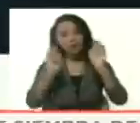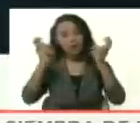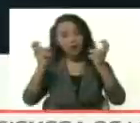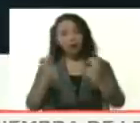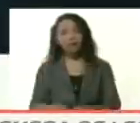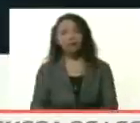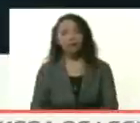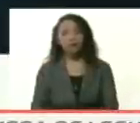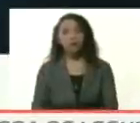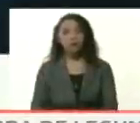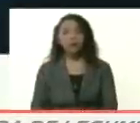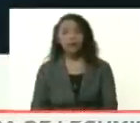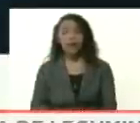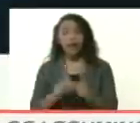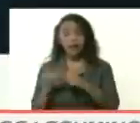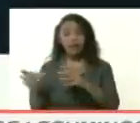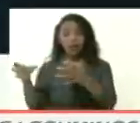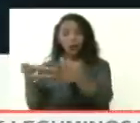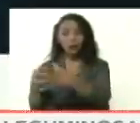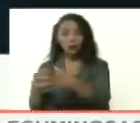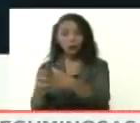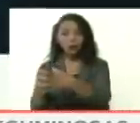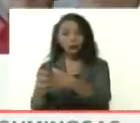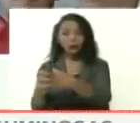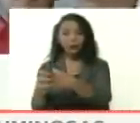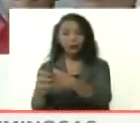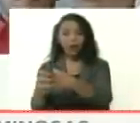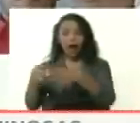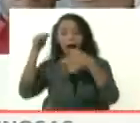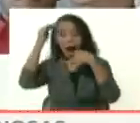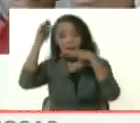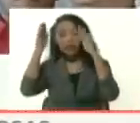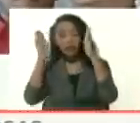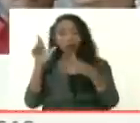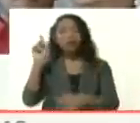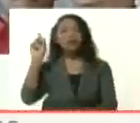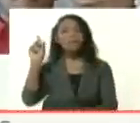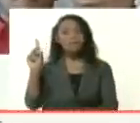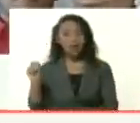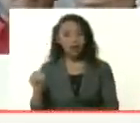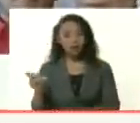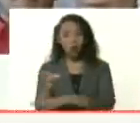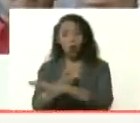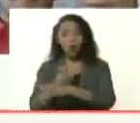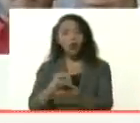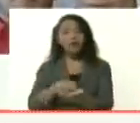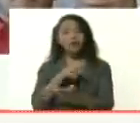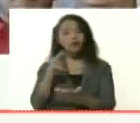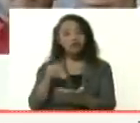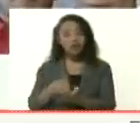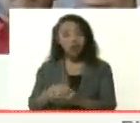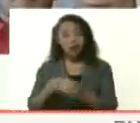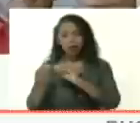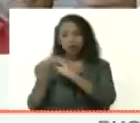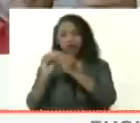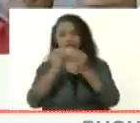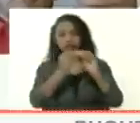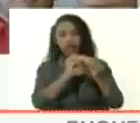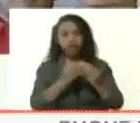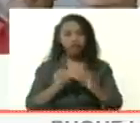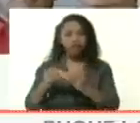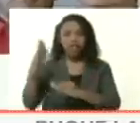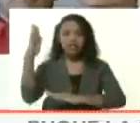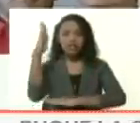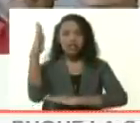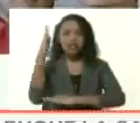Para que este sector sea atendido. Miren que el gobierno nacional está arreglando no sé cuántas iglesias